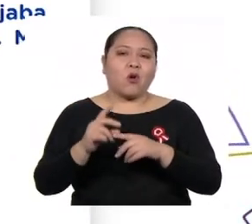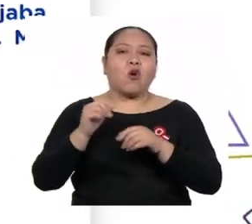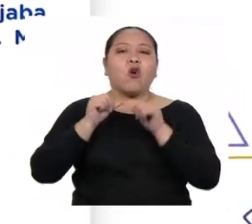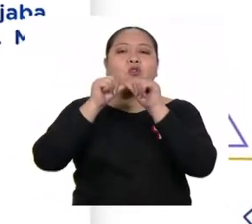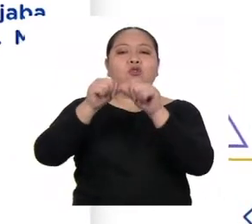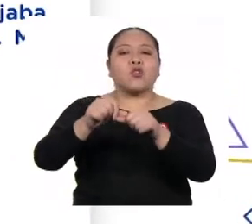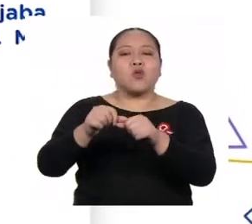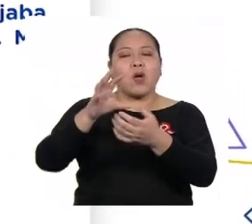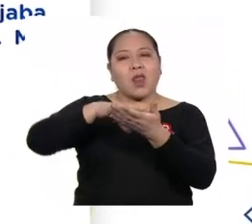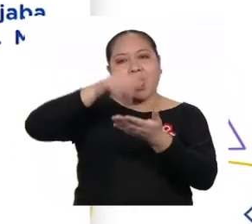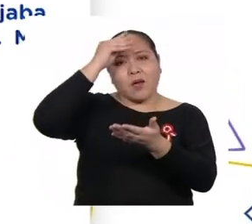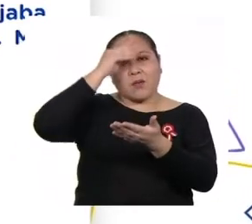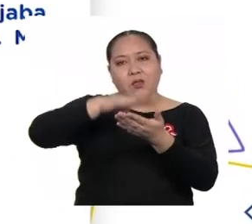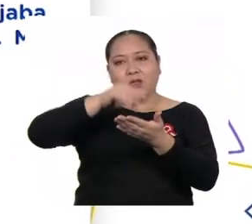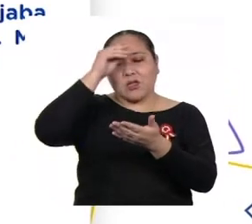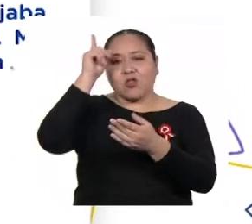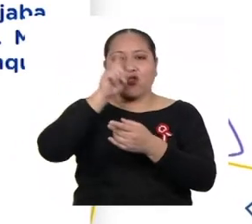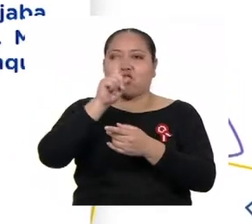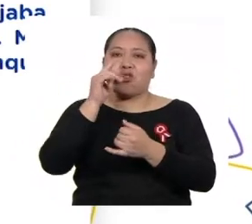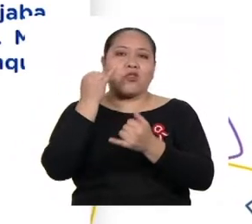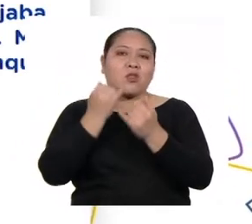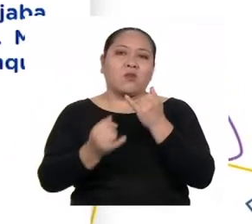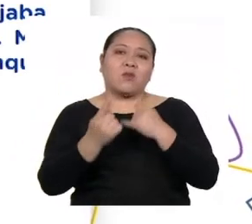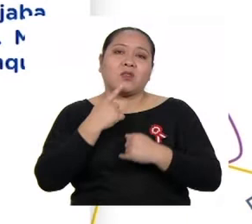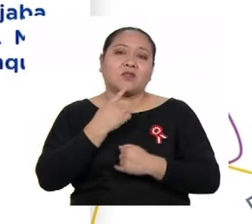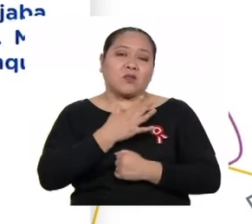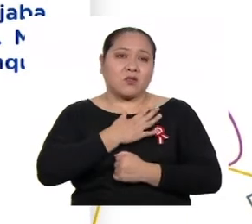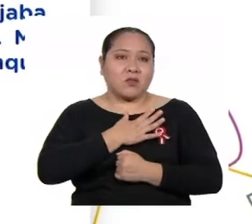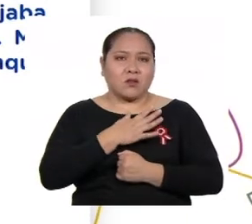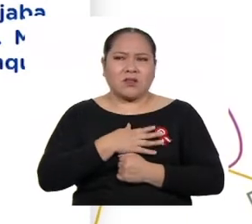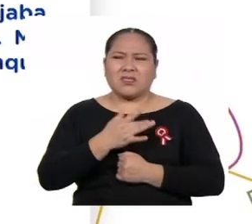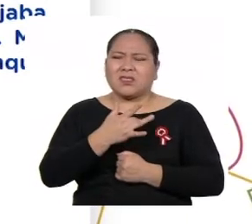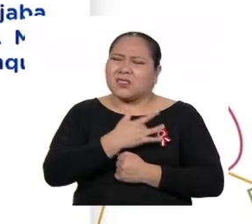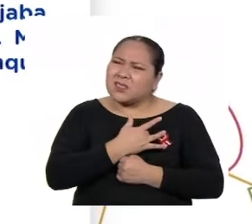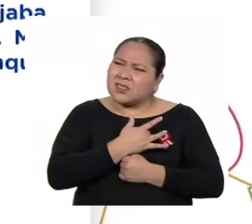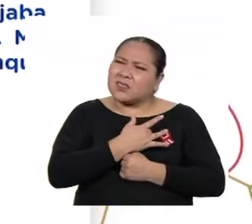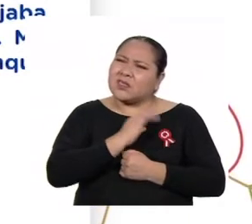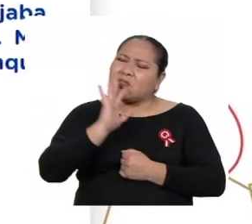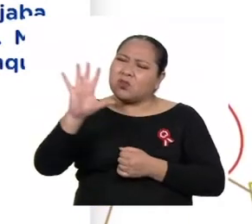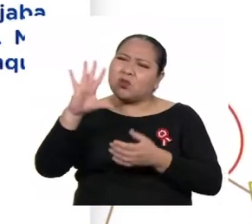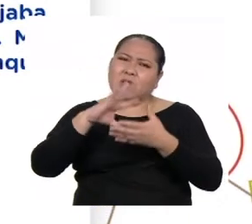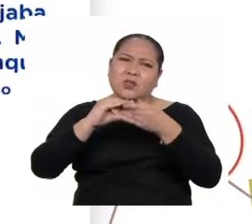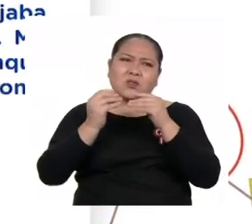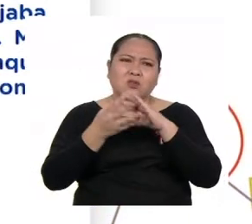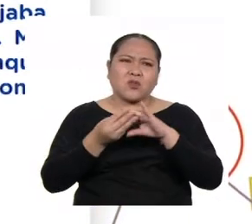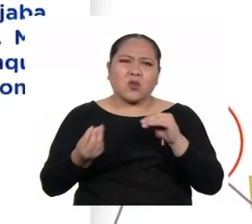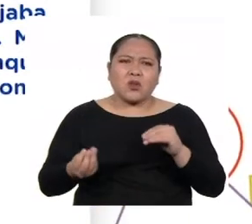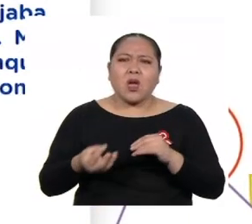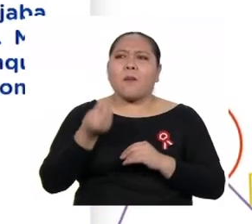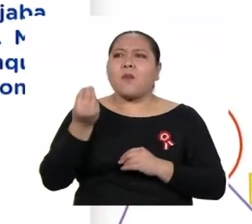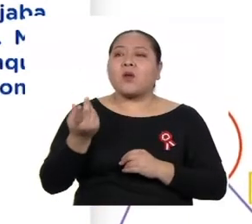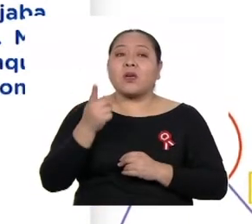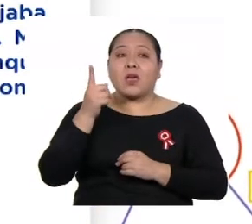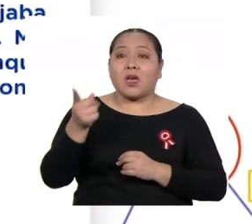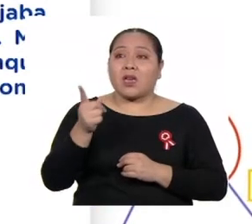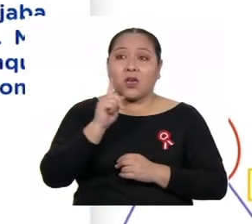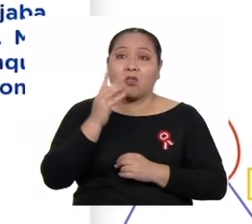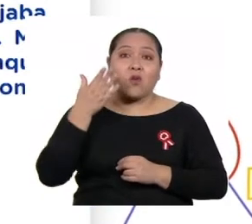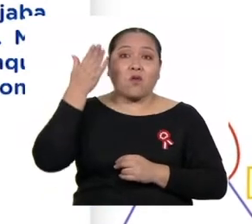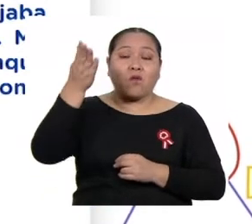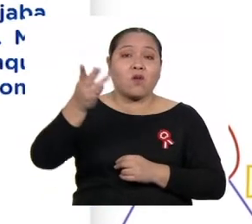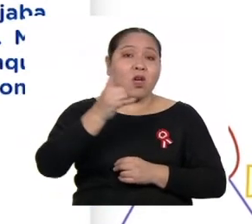educarse. No terminó la secundaria. Me impactó mucho su historia, sobre todo porque, aunque no fue